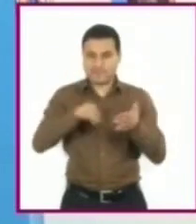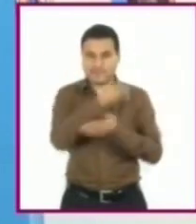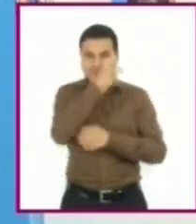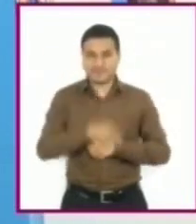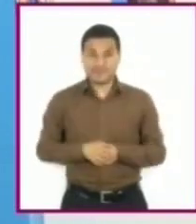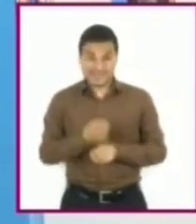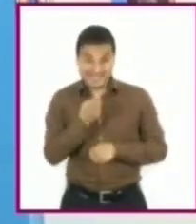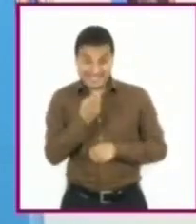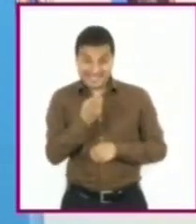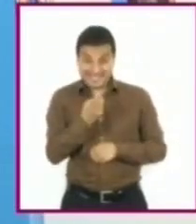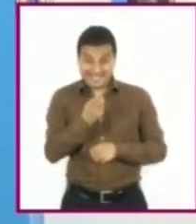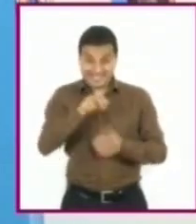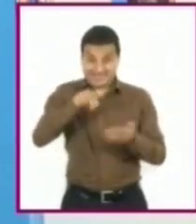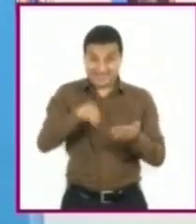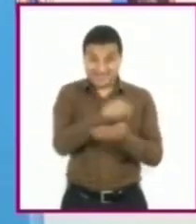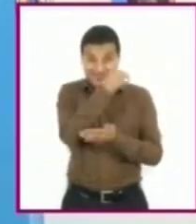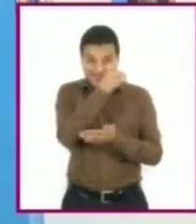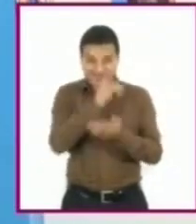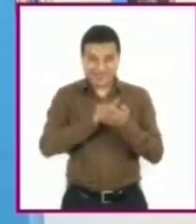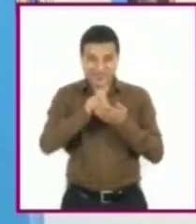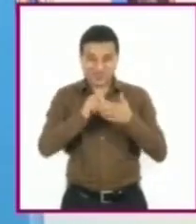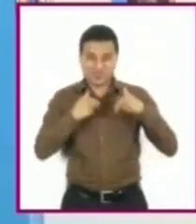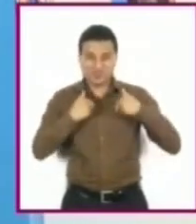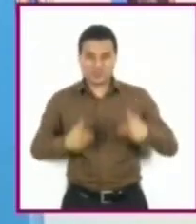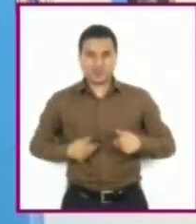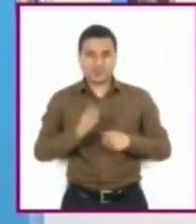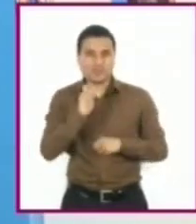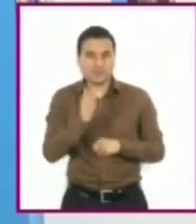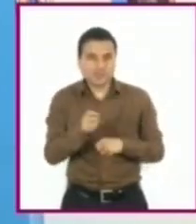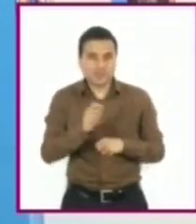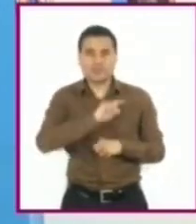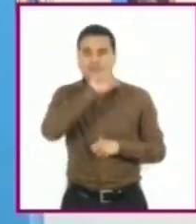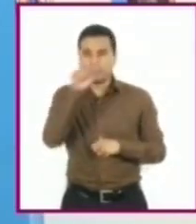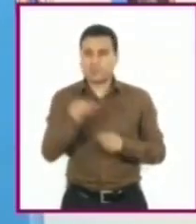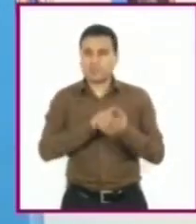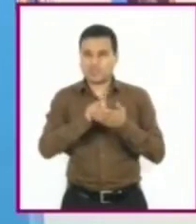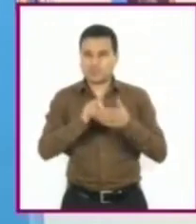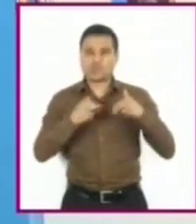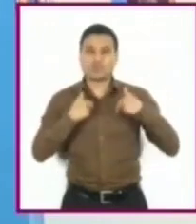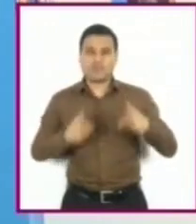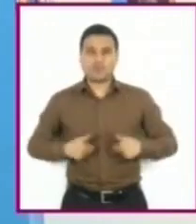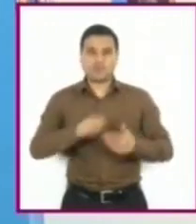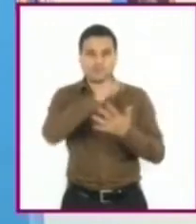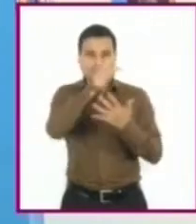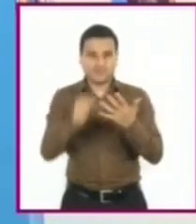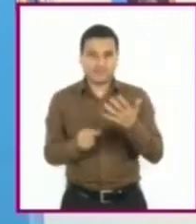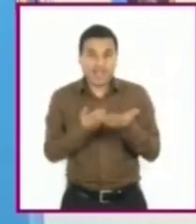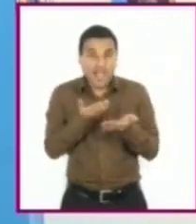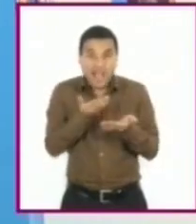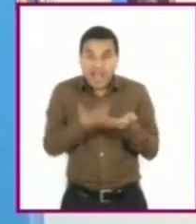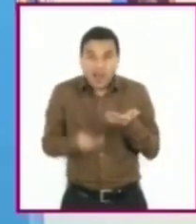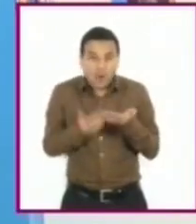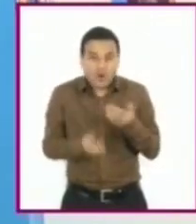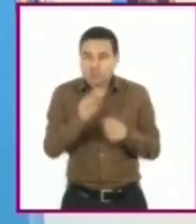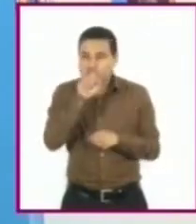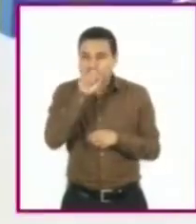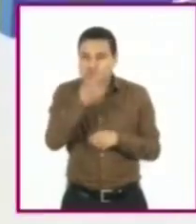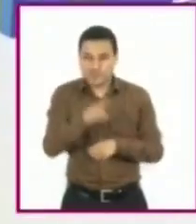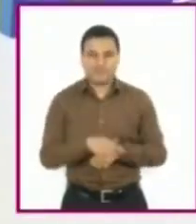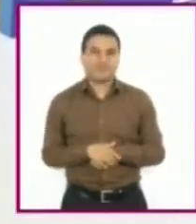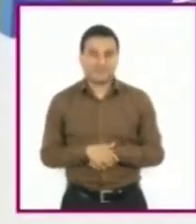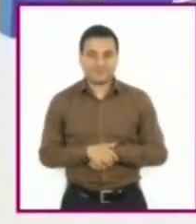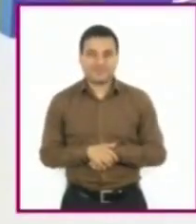esta declaración fue la base para el reconocimiento de los derechos humanos de que gozamos todos nosotros en la